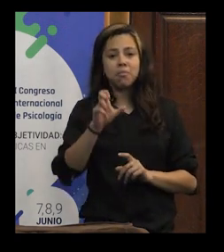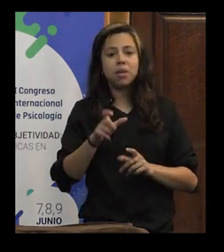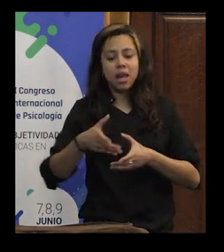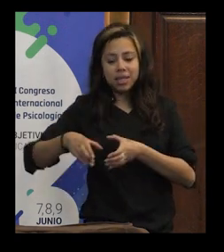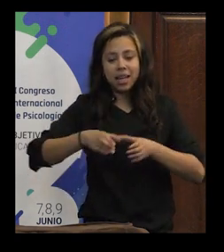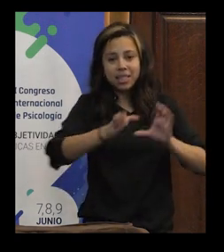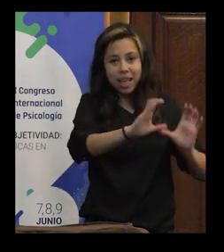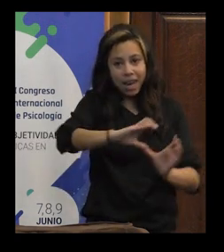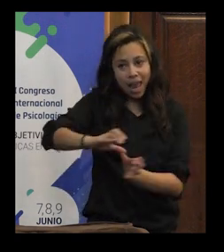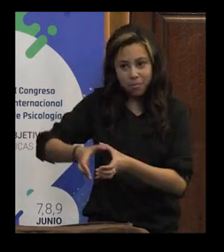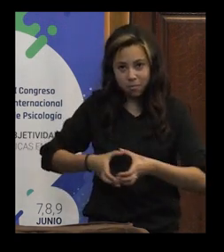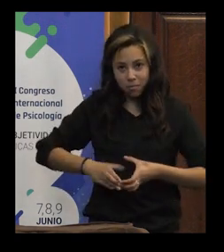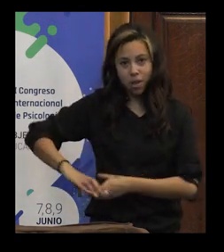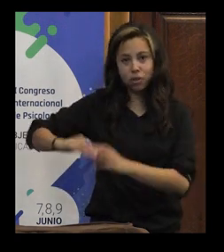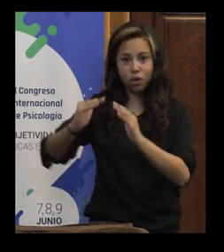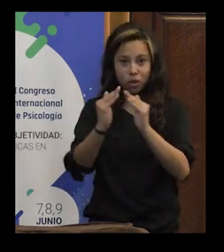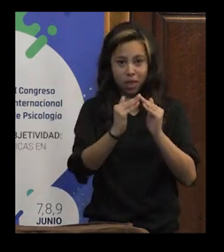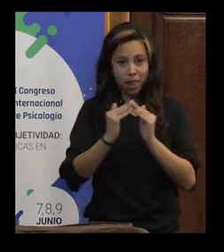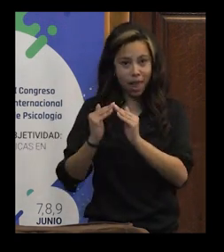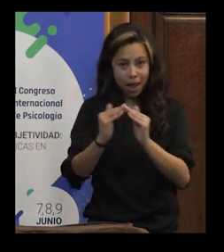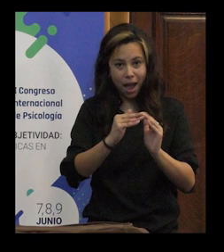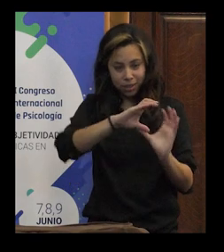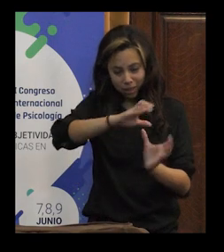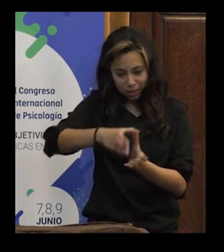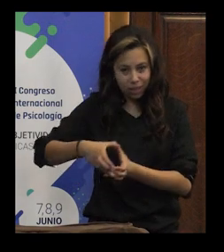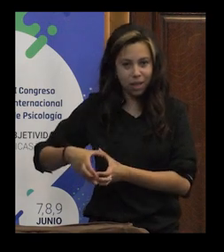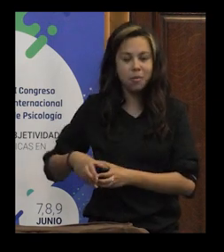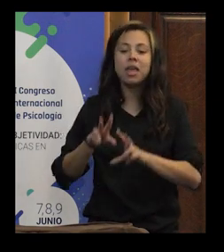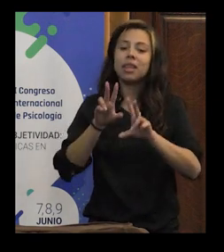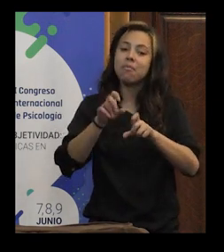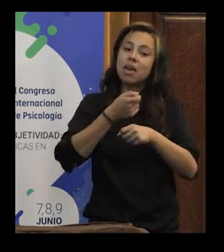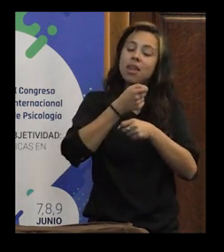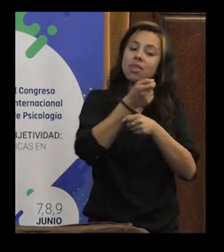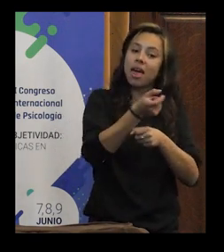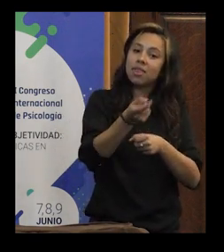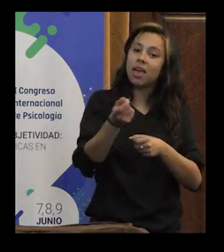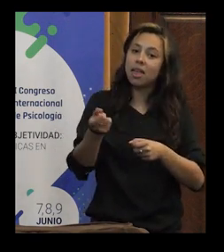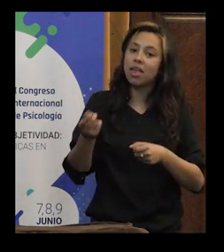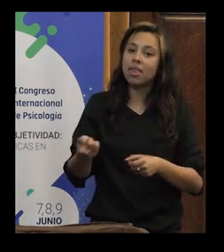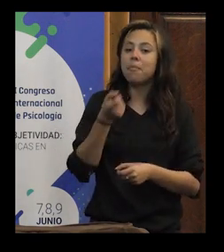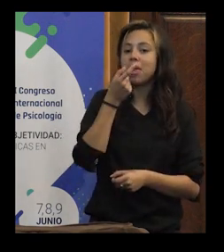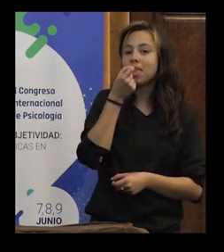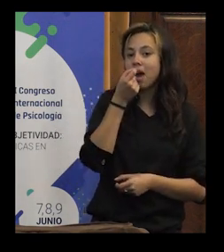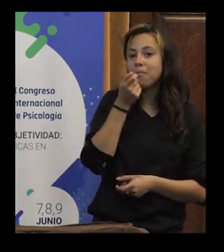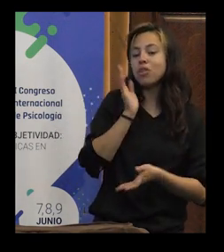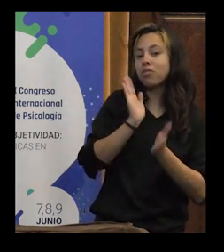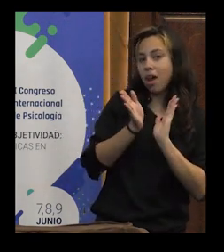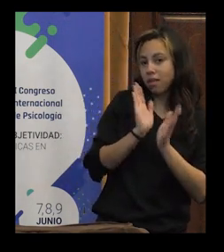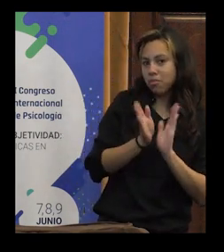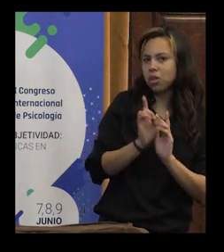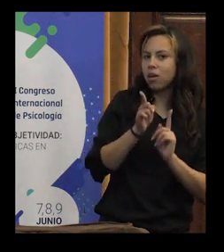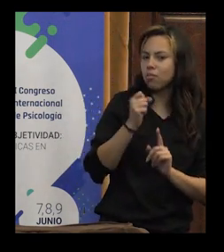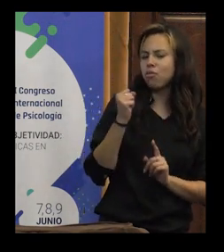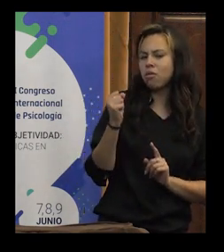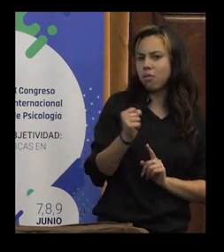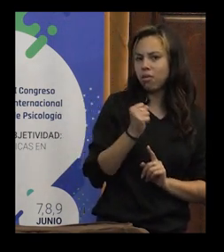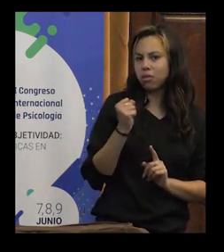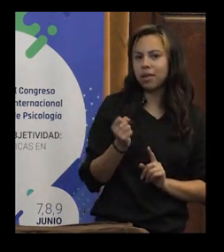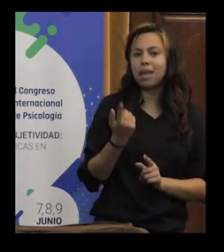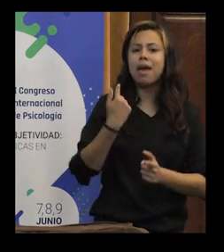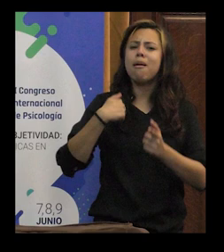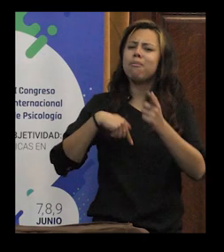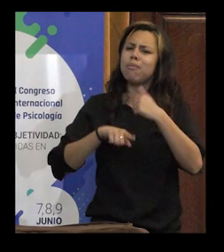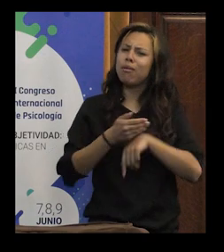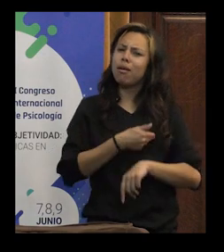alcantarillado, establecer controles sobre medicamentos y alimentos, etc. Sin embargo,